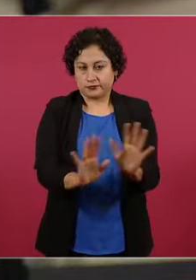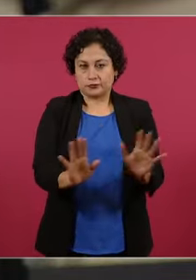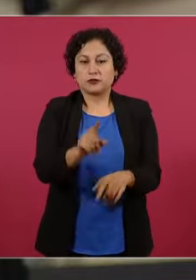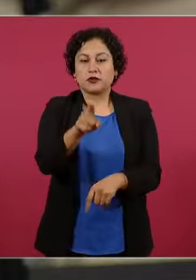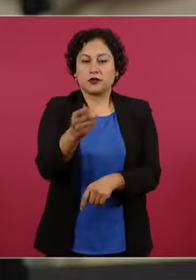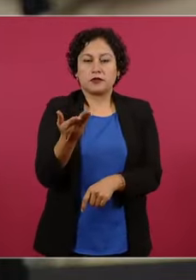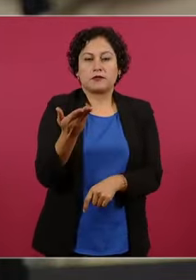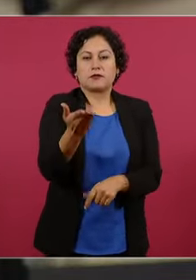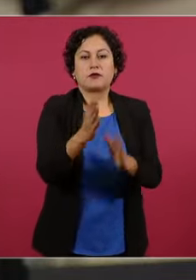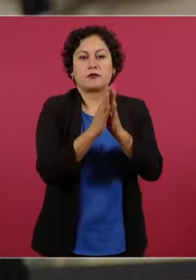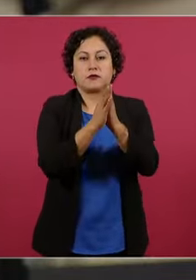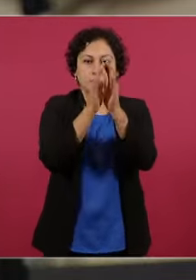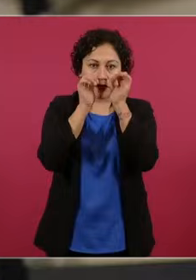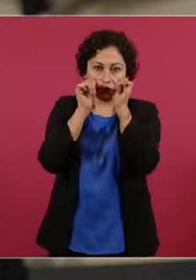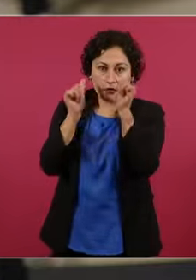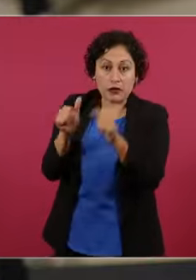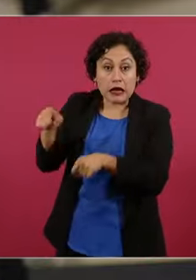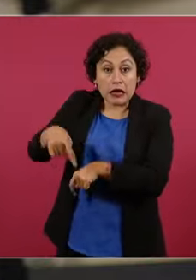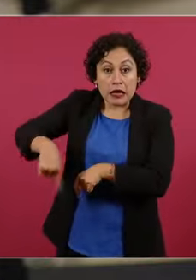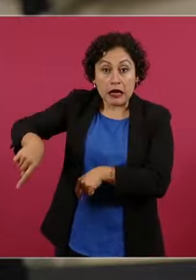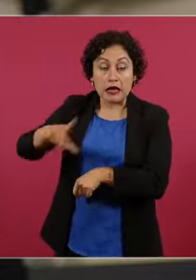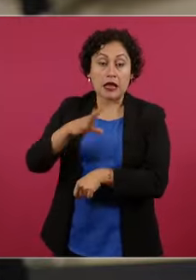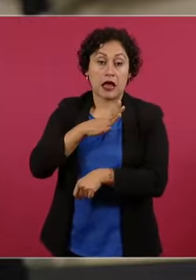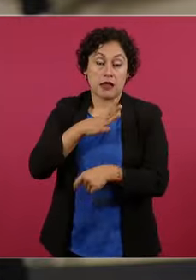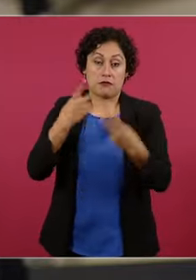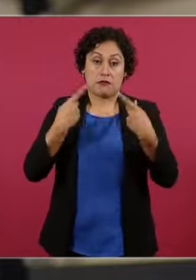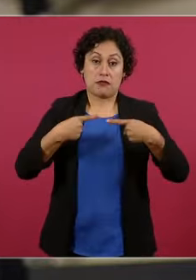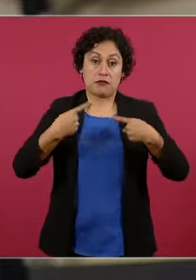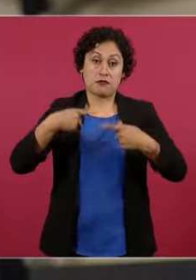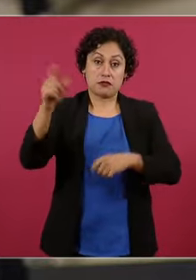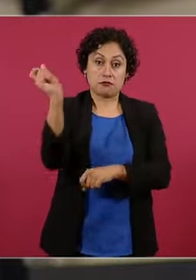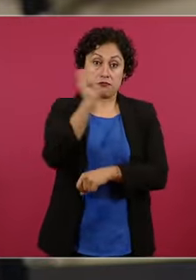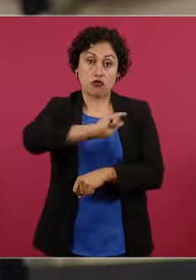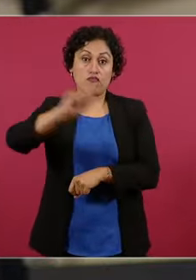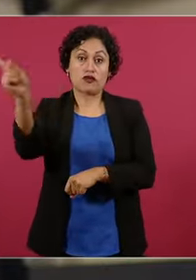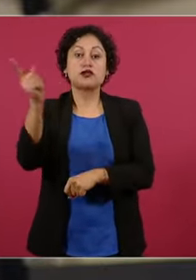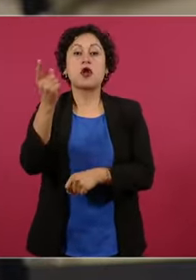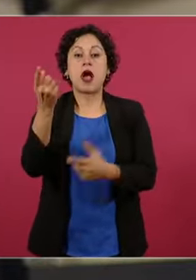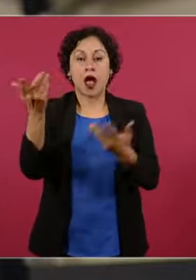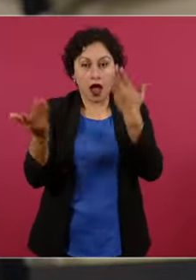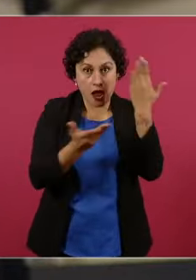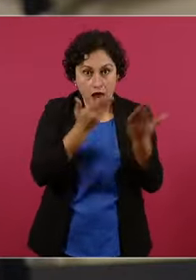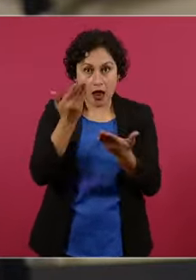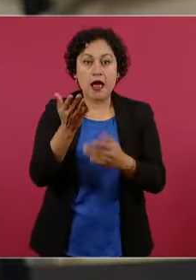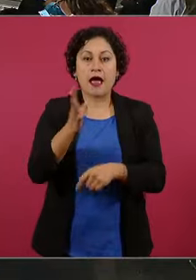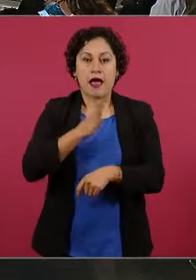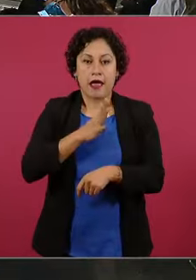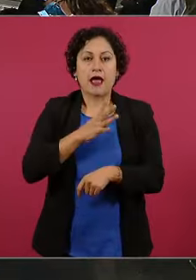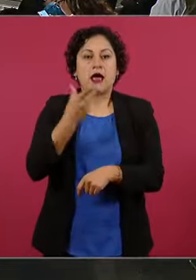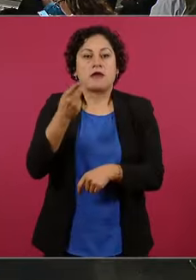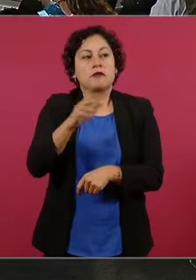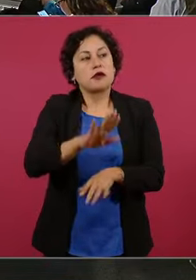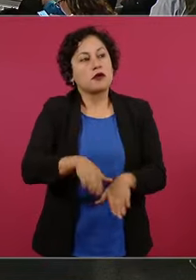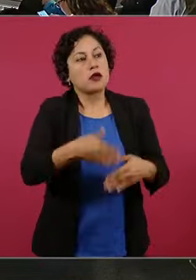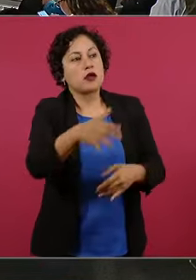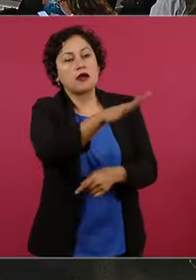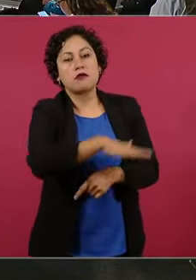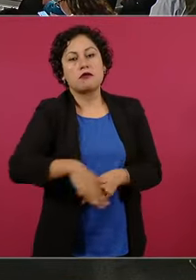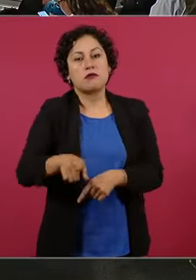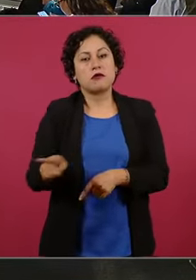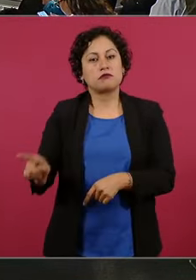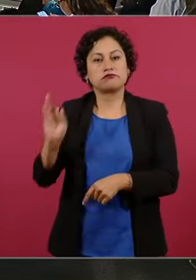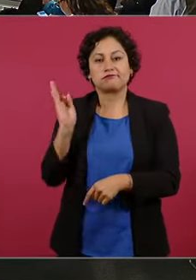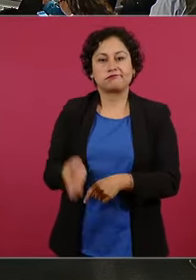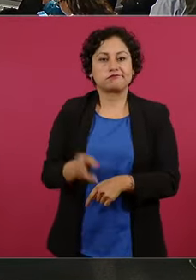médicos profesionistas preparados que no se les está dando la oportunidad de ejercer pues a sí mismo su profesión. Esta es la denuncia que nos hacen